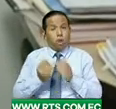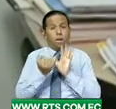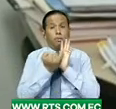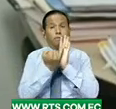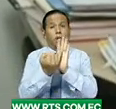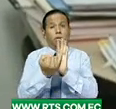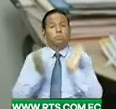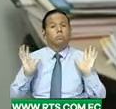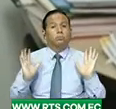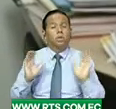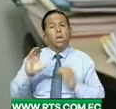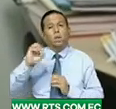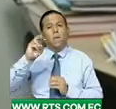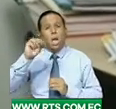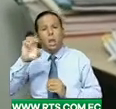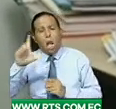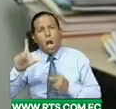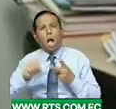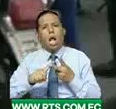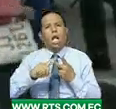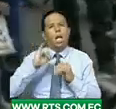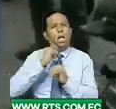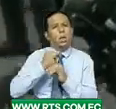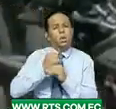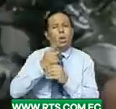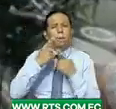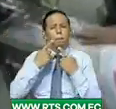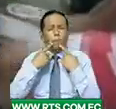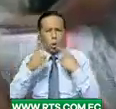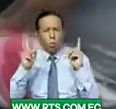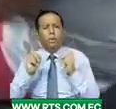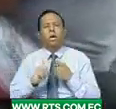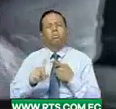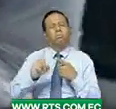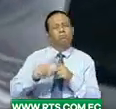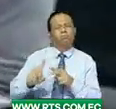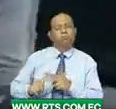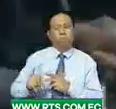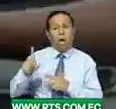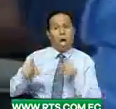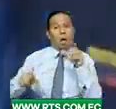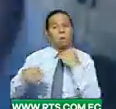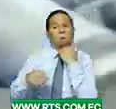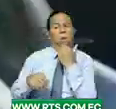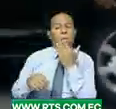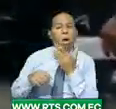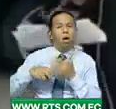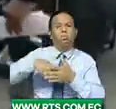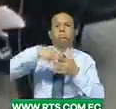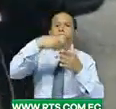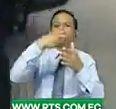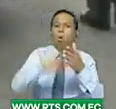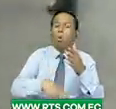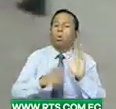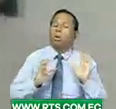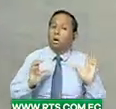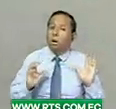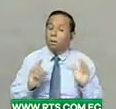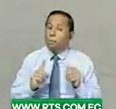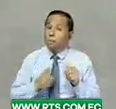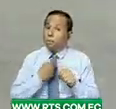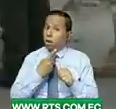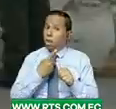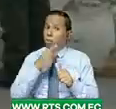va para CENEL, instituciones públicas. Quienes infrinjan la ordenanza serán sancionados económicamente, la primera vez con